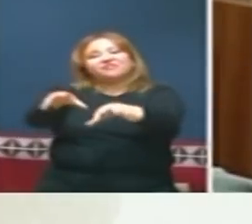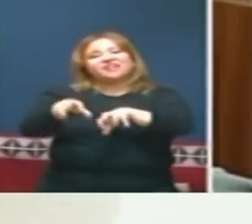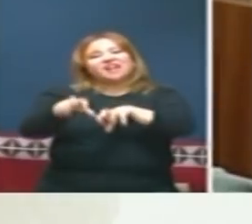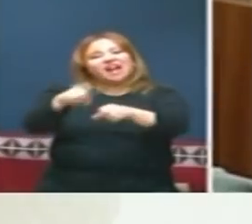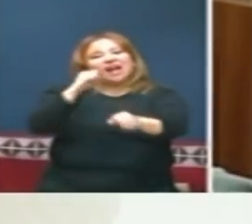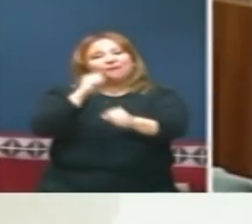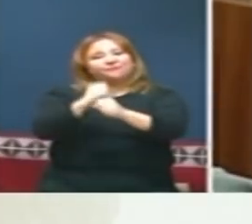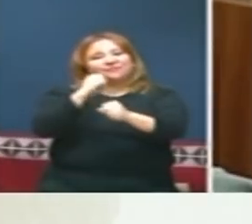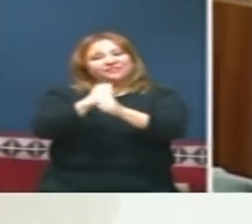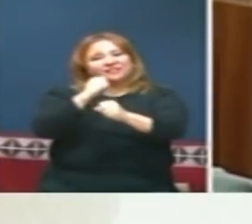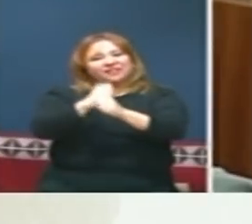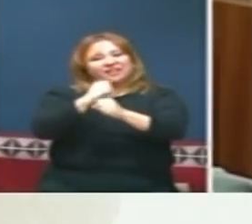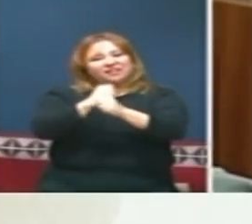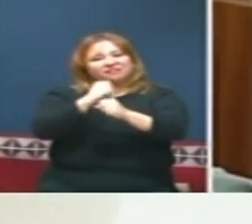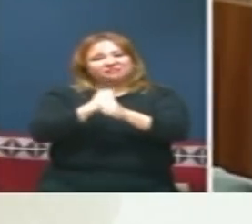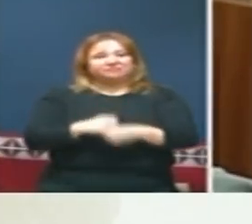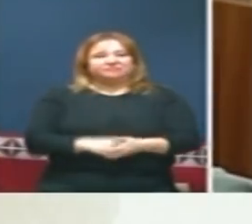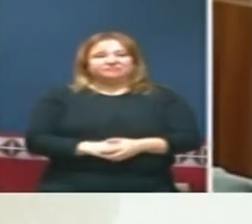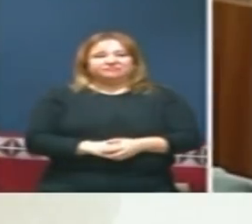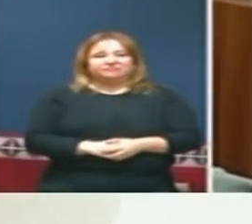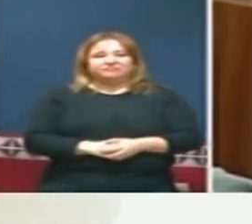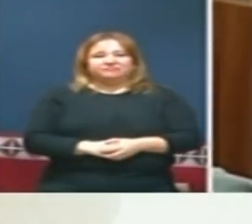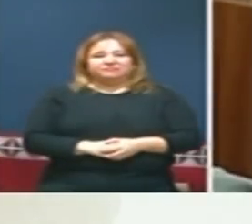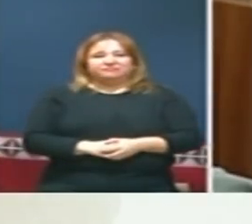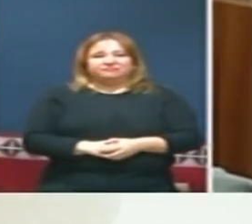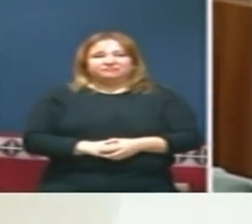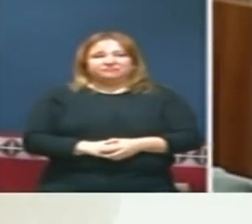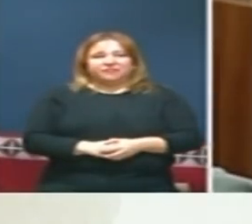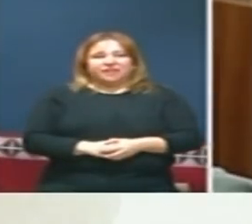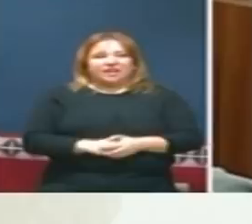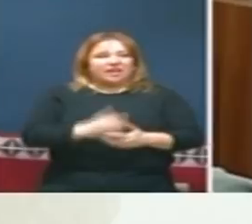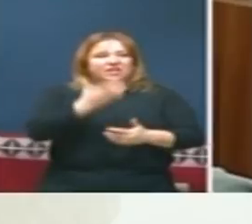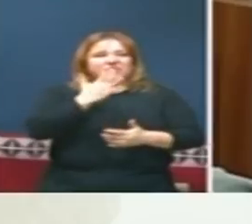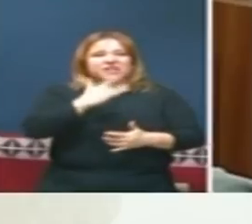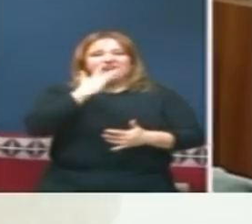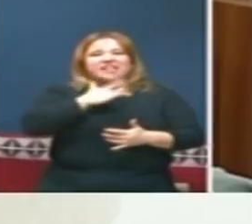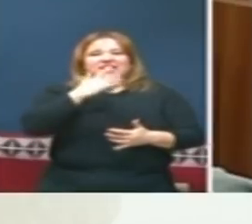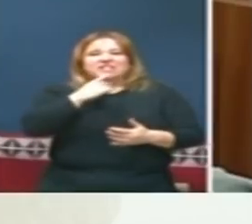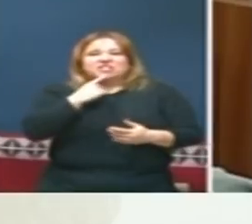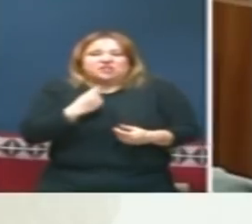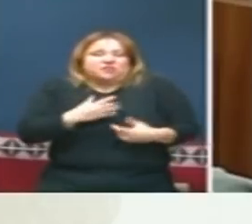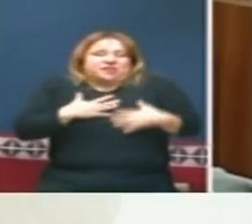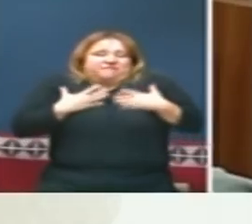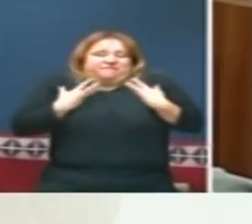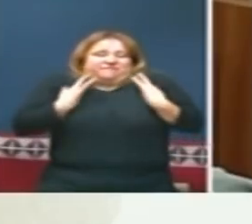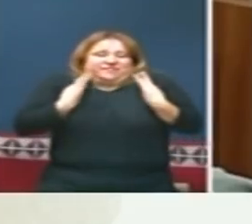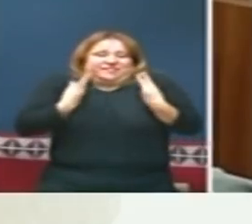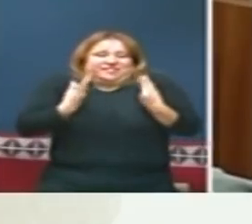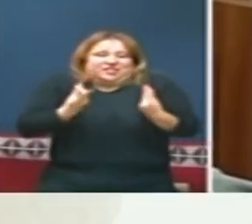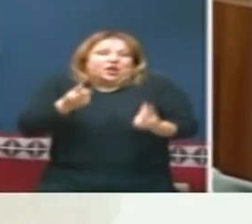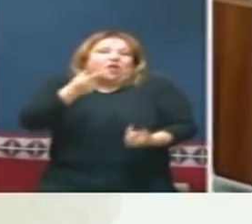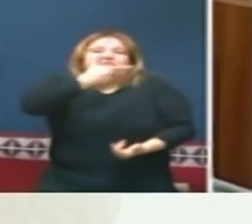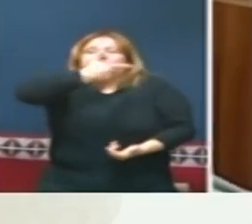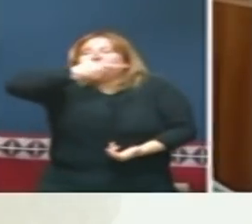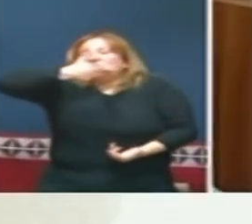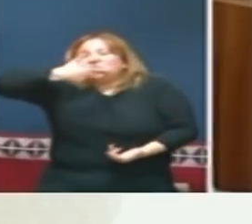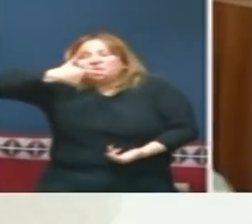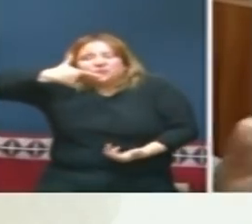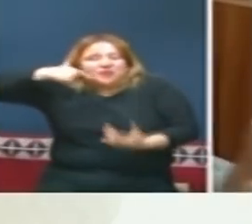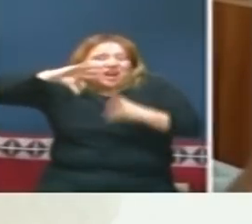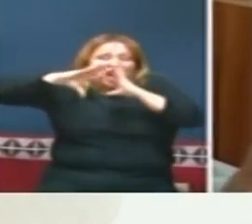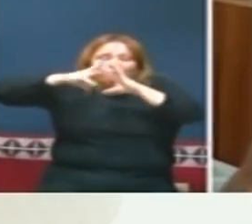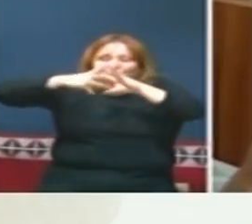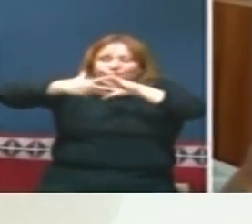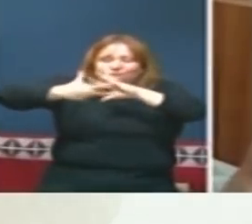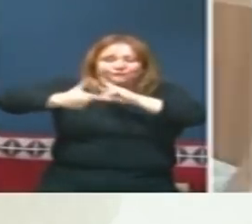Daba gusto sentirlo hablar. Daba gusto porque hablaba con una ternura, con una forma